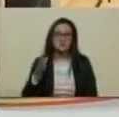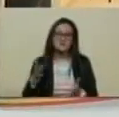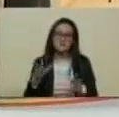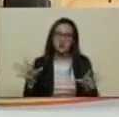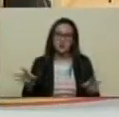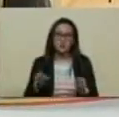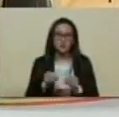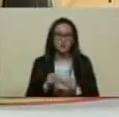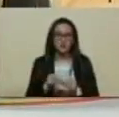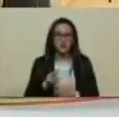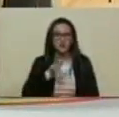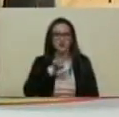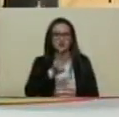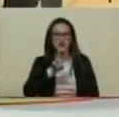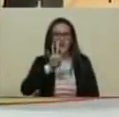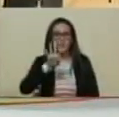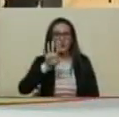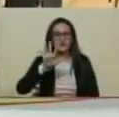de